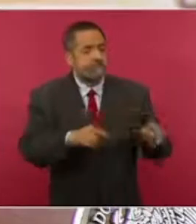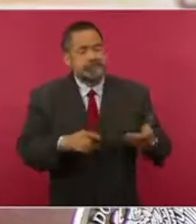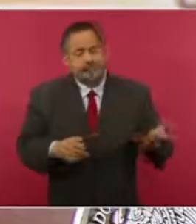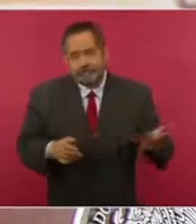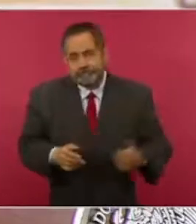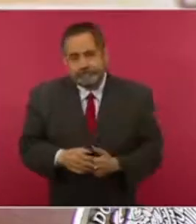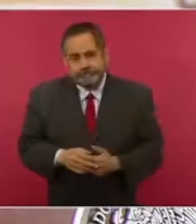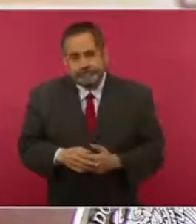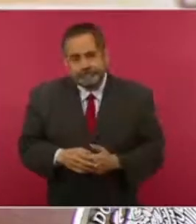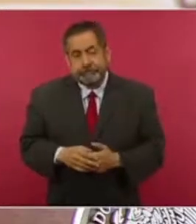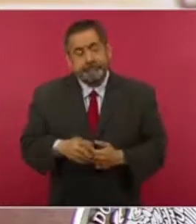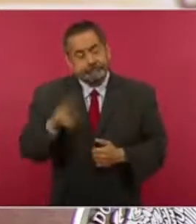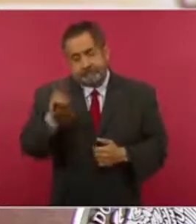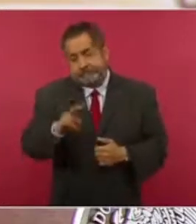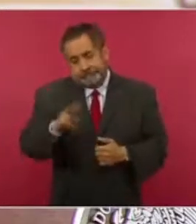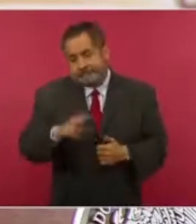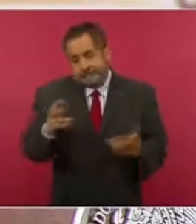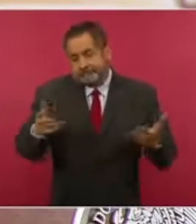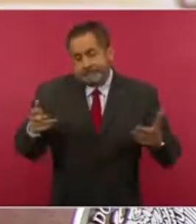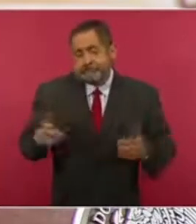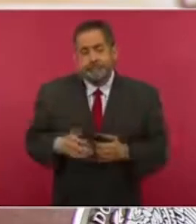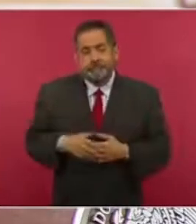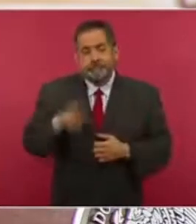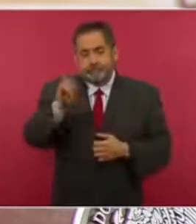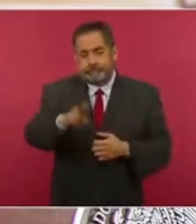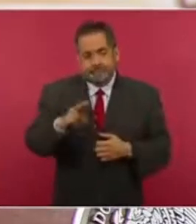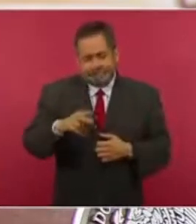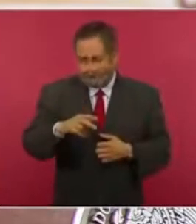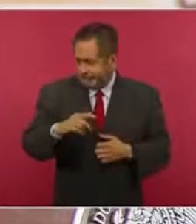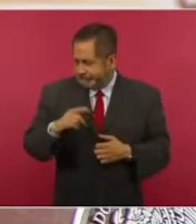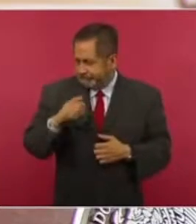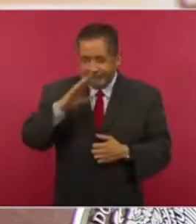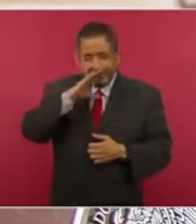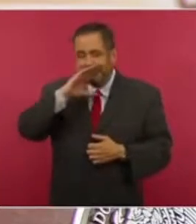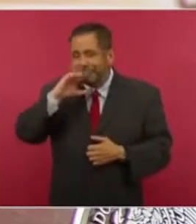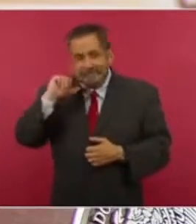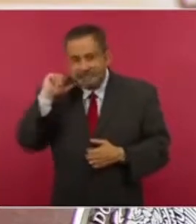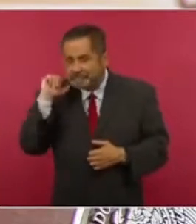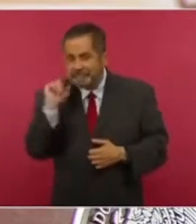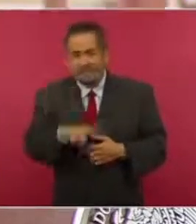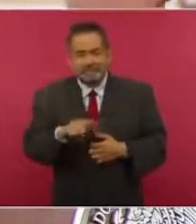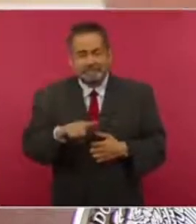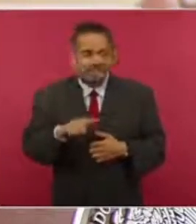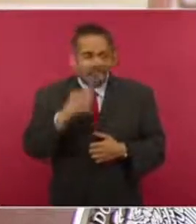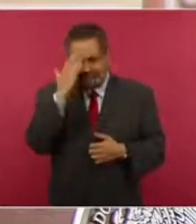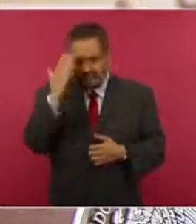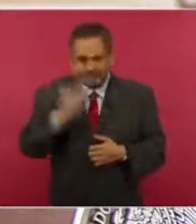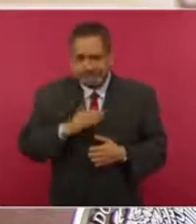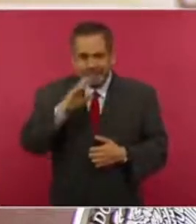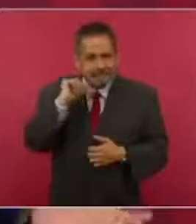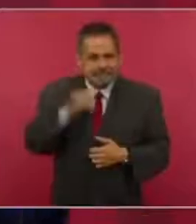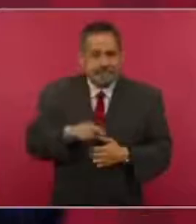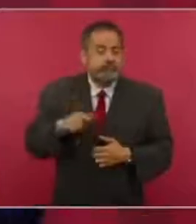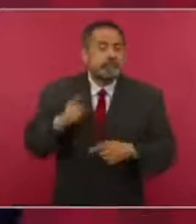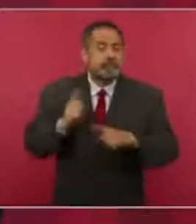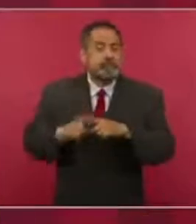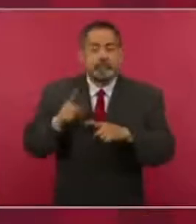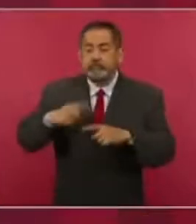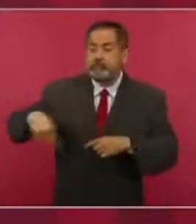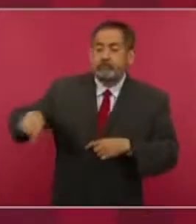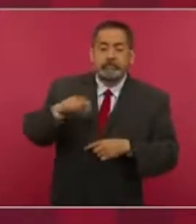De ahí que resulta aberrante el que los